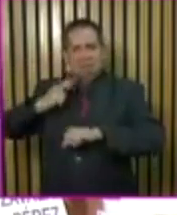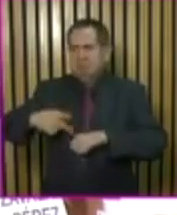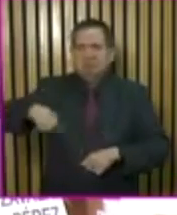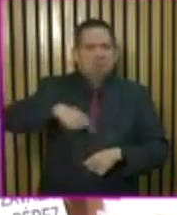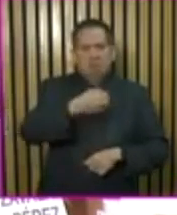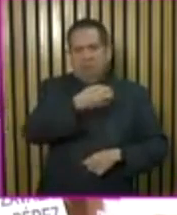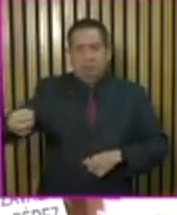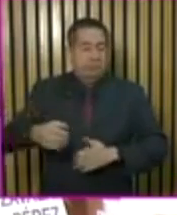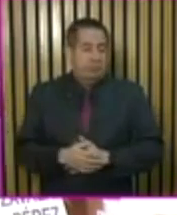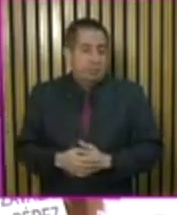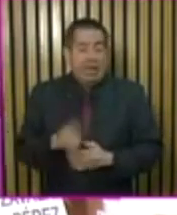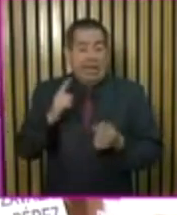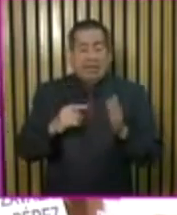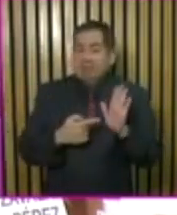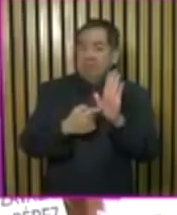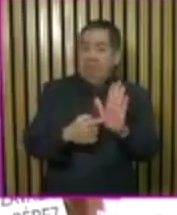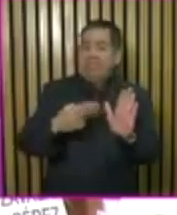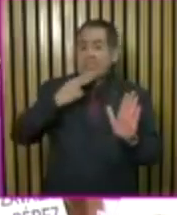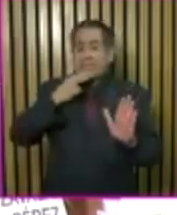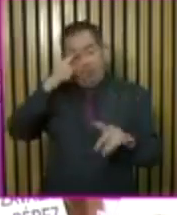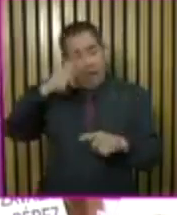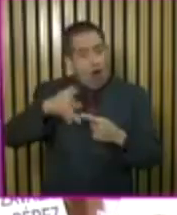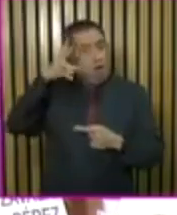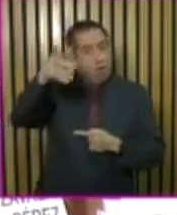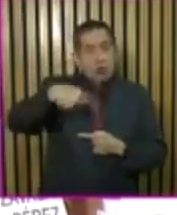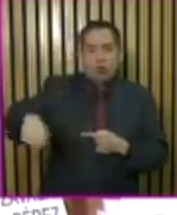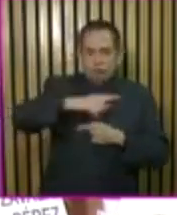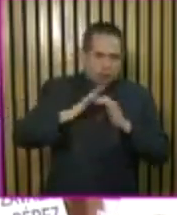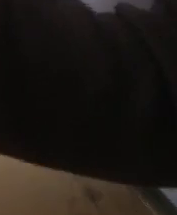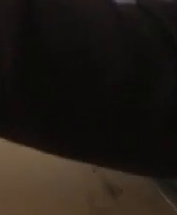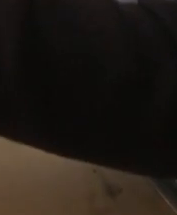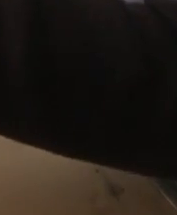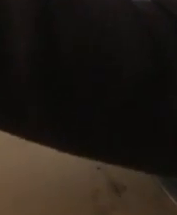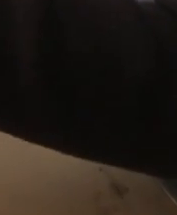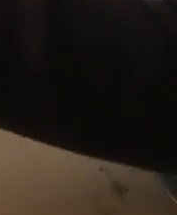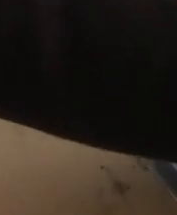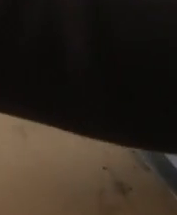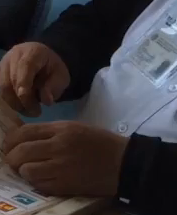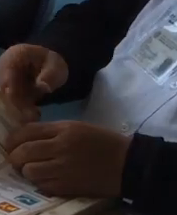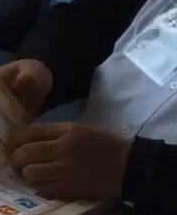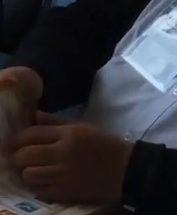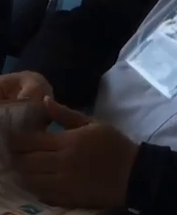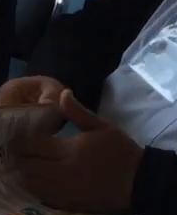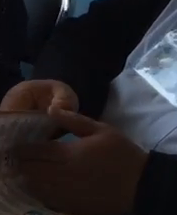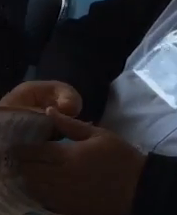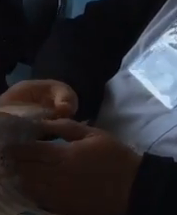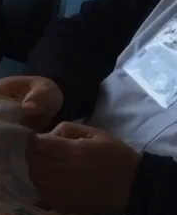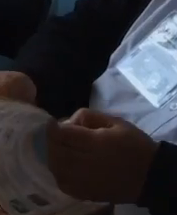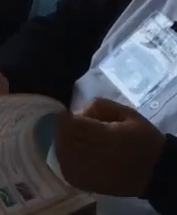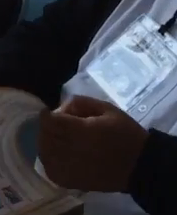dicho presupuesto contempla los recursos necesarios para la organización de las elecciones en baja california durango aguascalientes